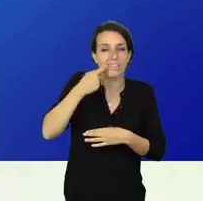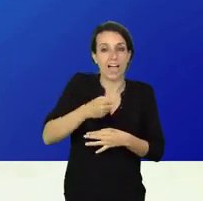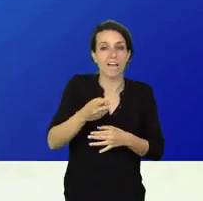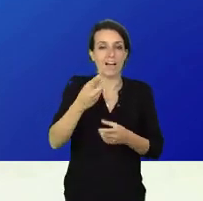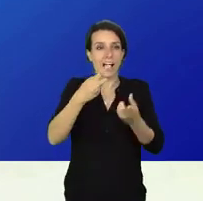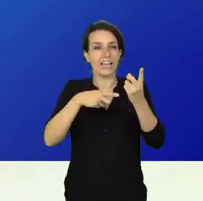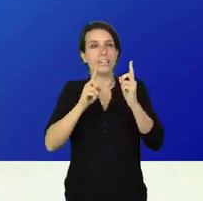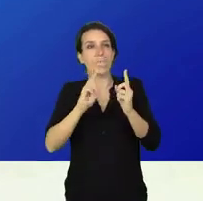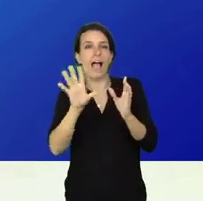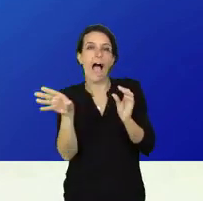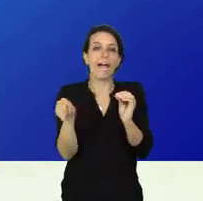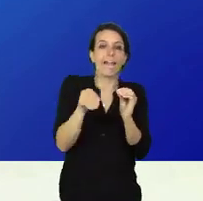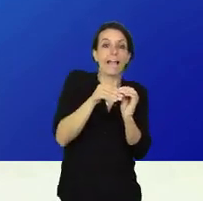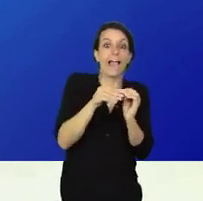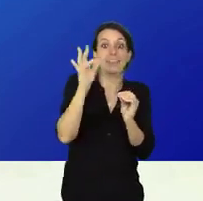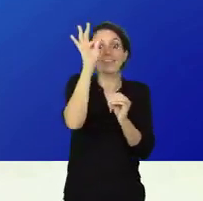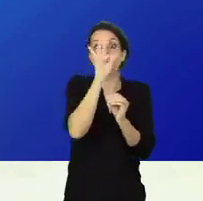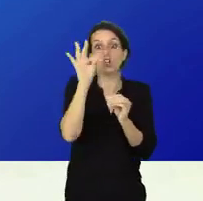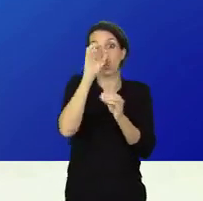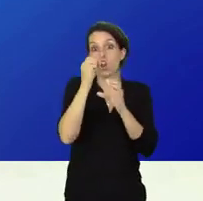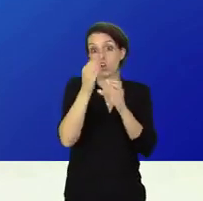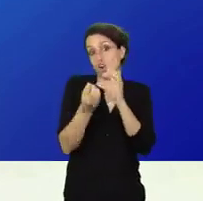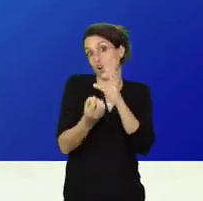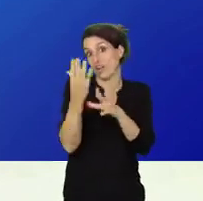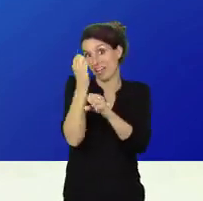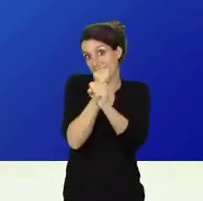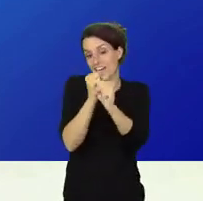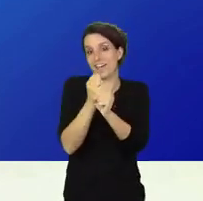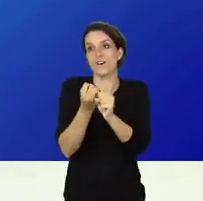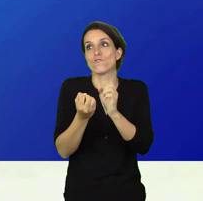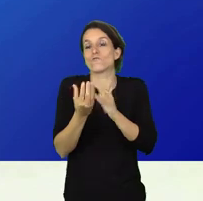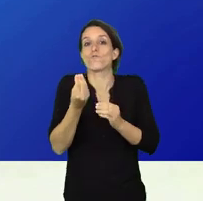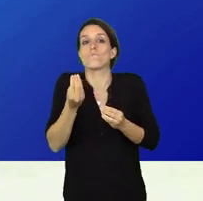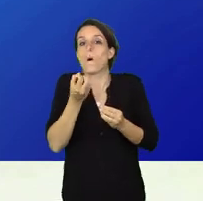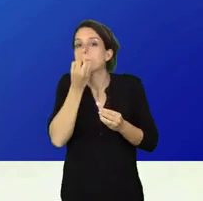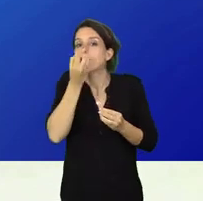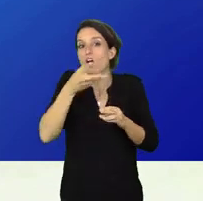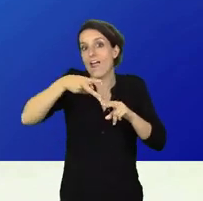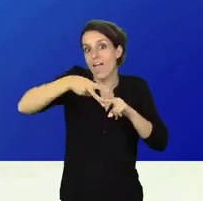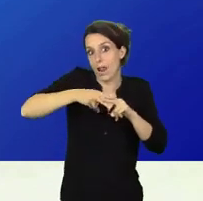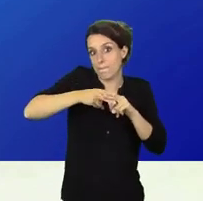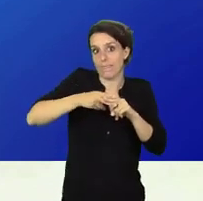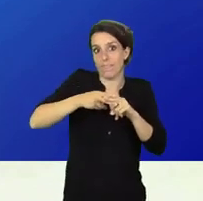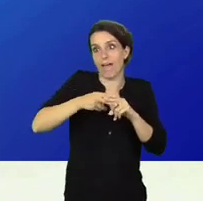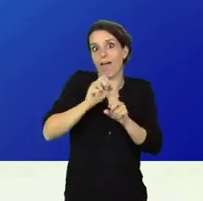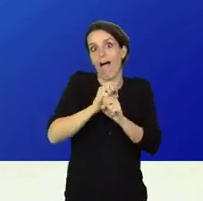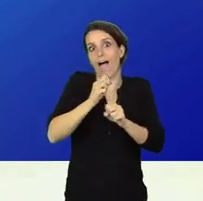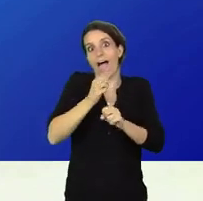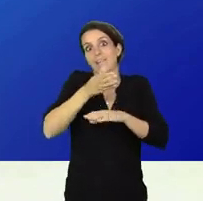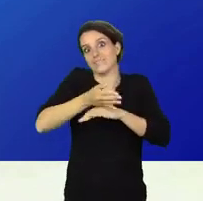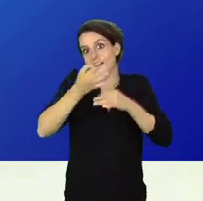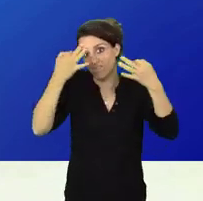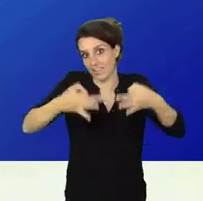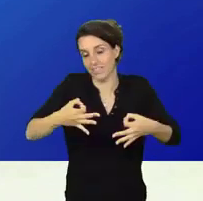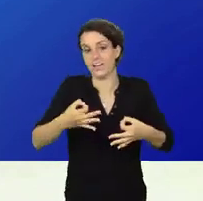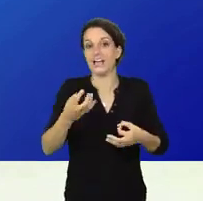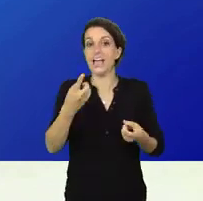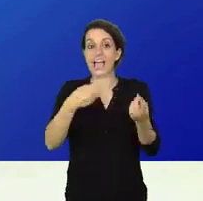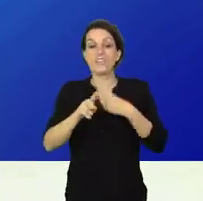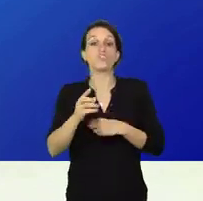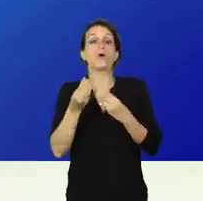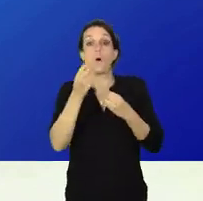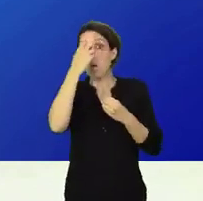vez pensar en alguna herramienta tecnológica que permitiera acercarse a esos contenidos. Entonces se elaboró una aplicación en la cual